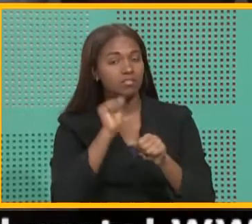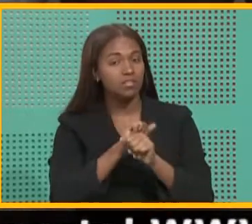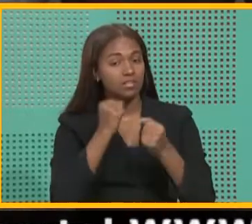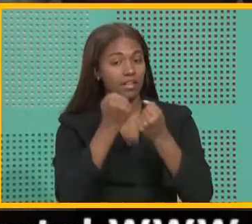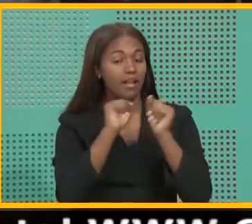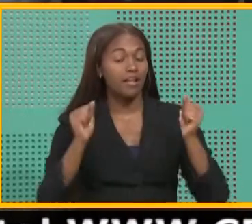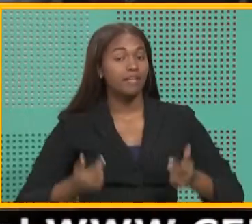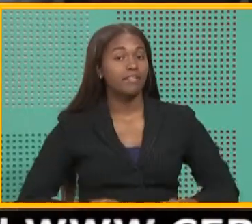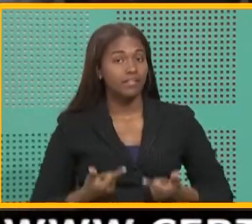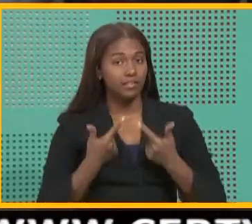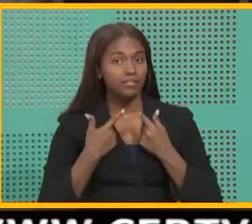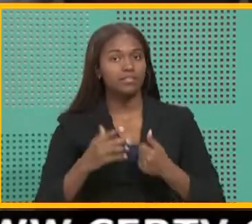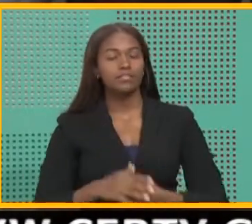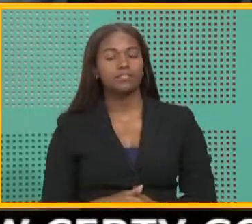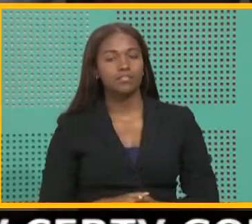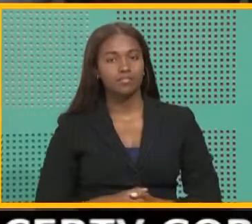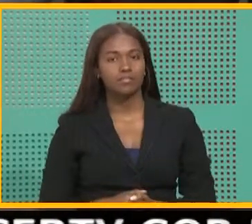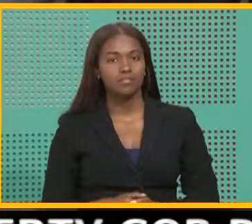vidas.